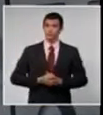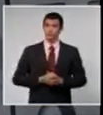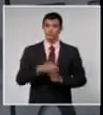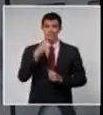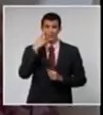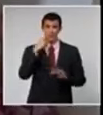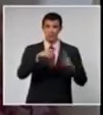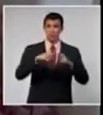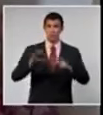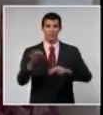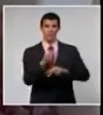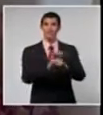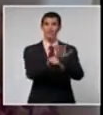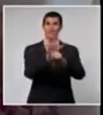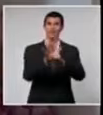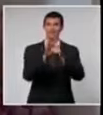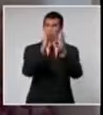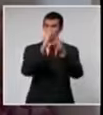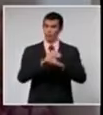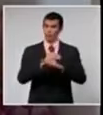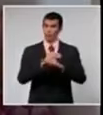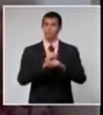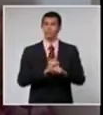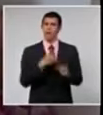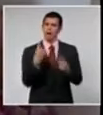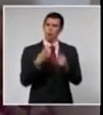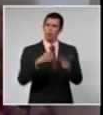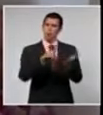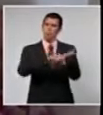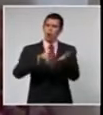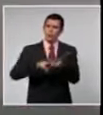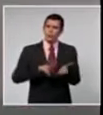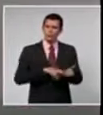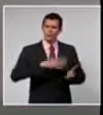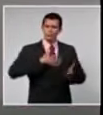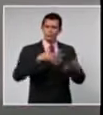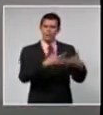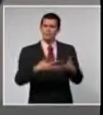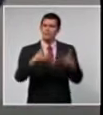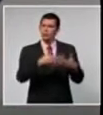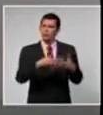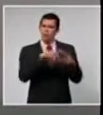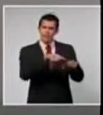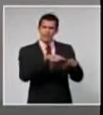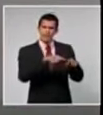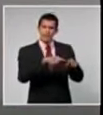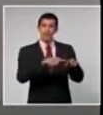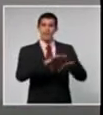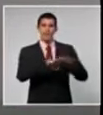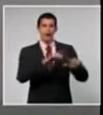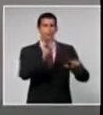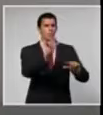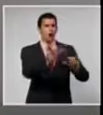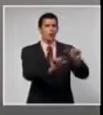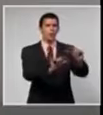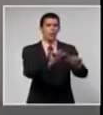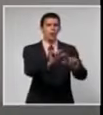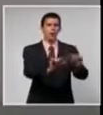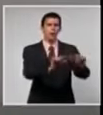experimenta un repunte en Nueva York, California, la Florida, New Jersey y Texas. En las estadísticas de fallecidos, apunta